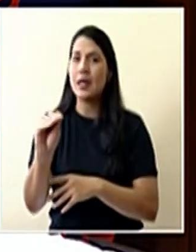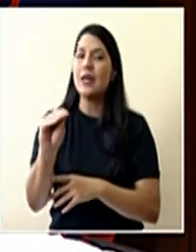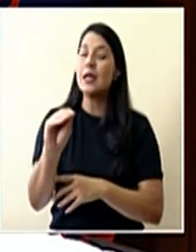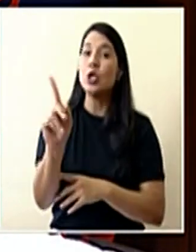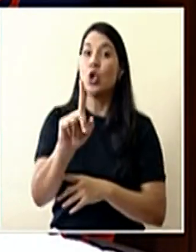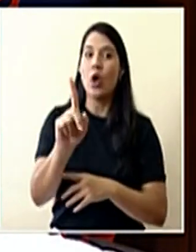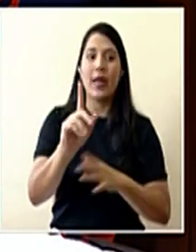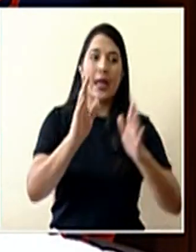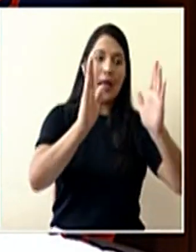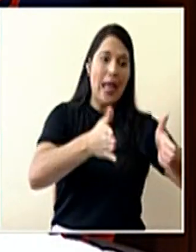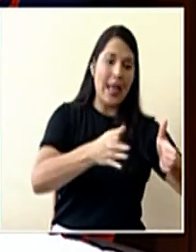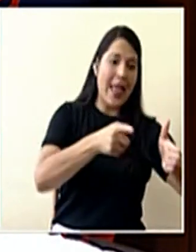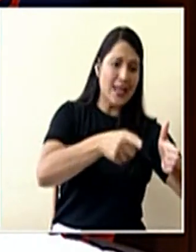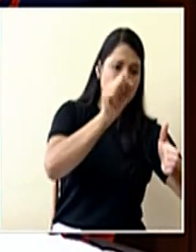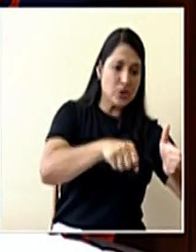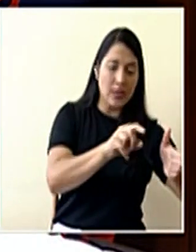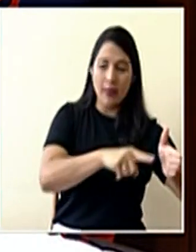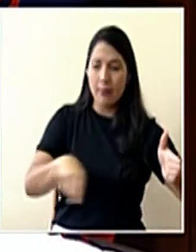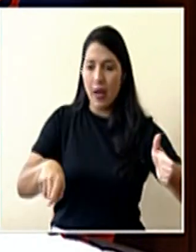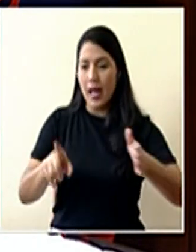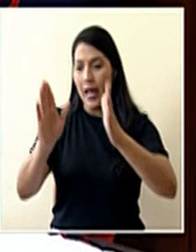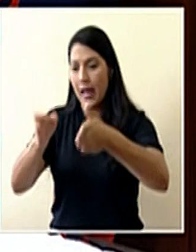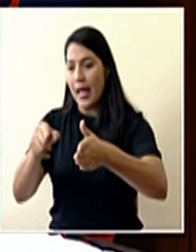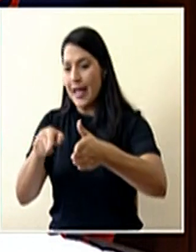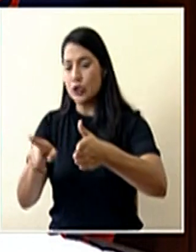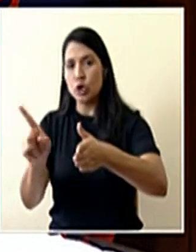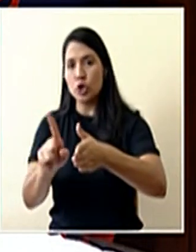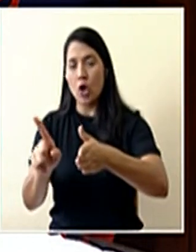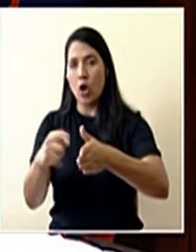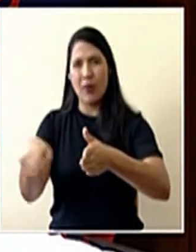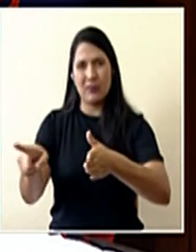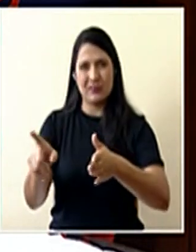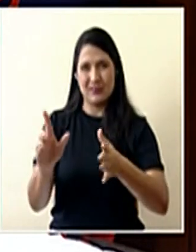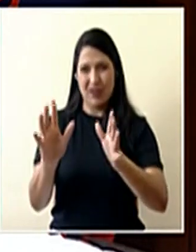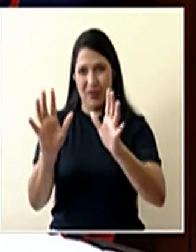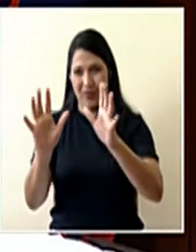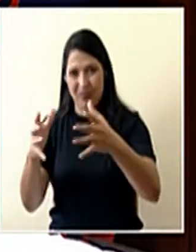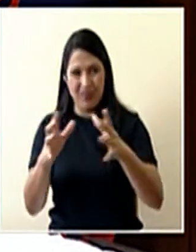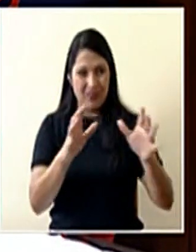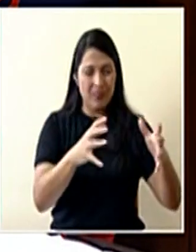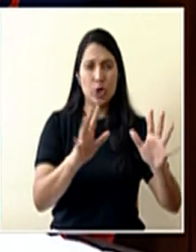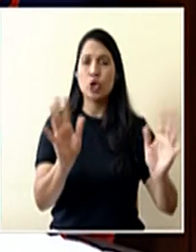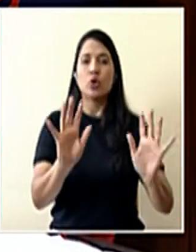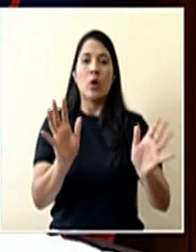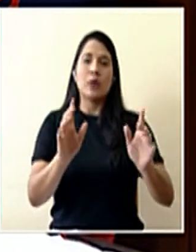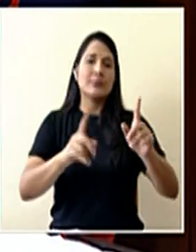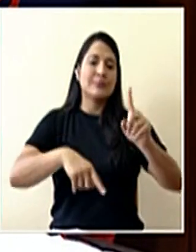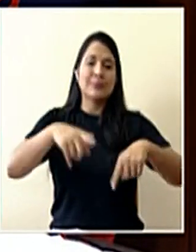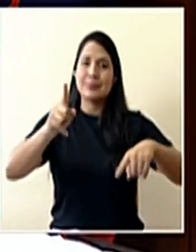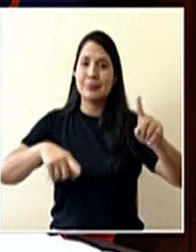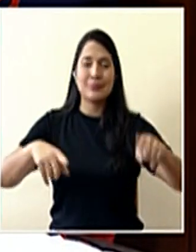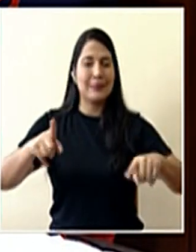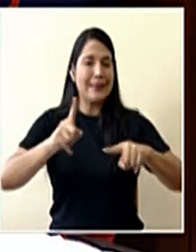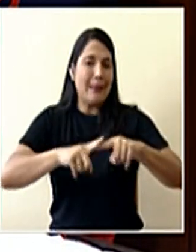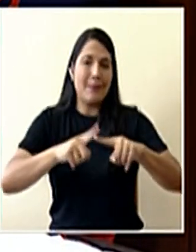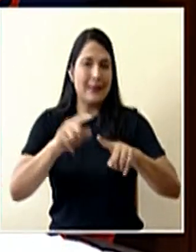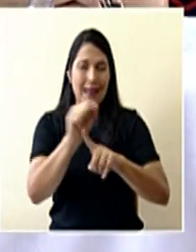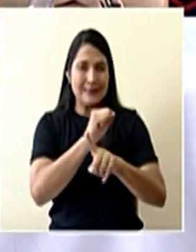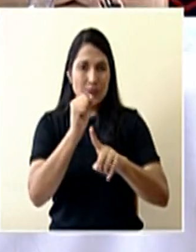grises, hay áreas que estamos aprendiendo como sociedad y como país, entonces la decisión se toma en el momento, en base a criterios técnicos.